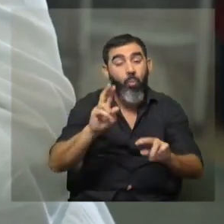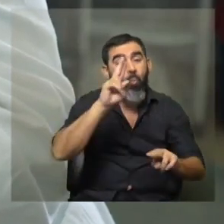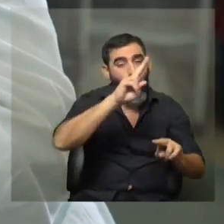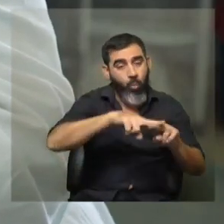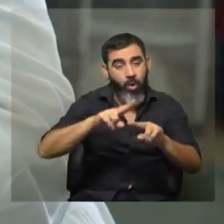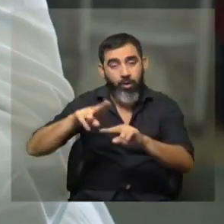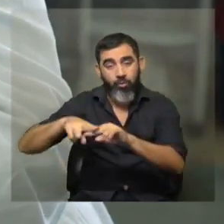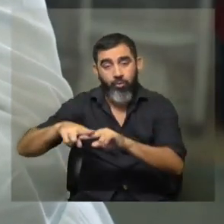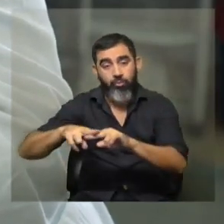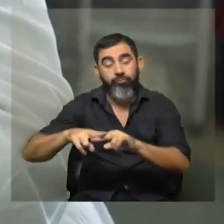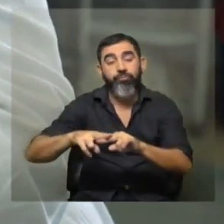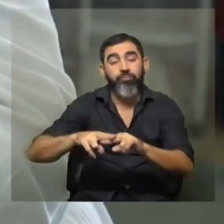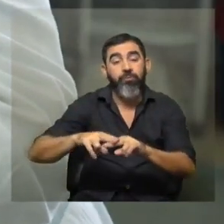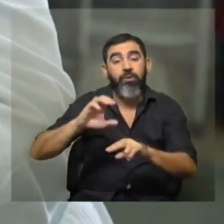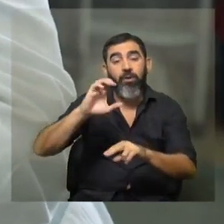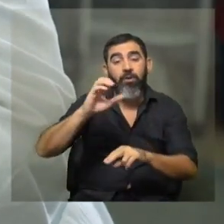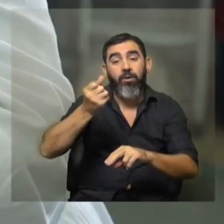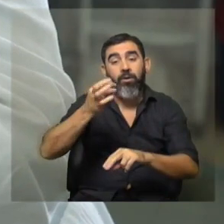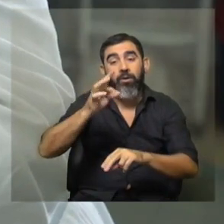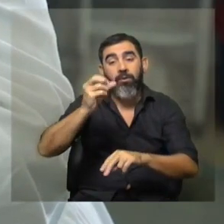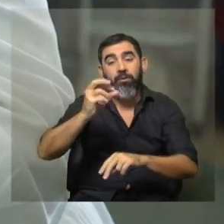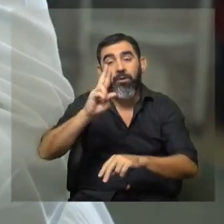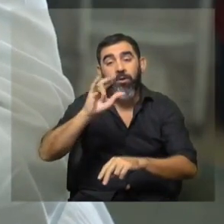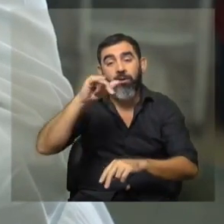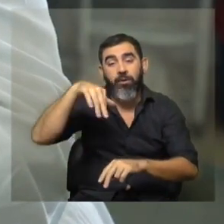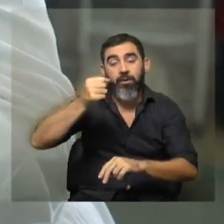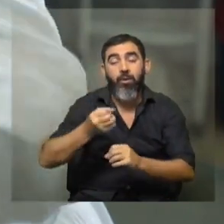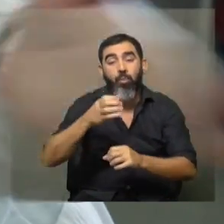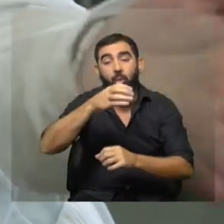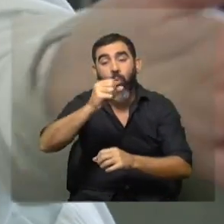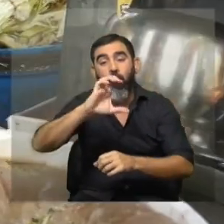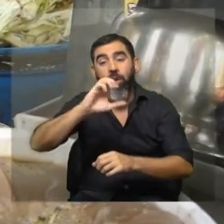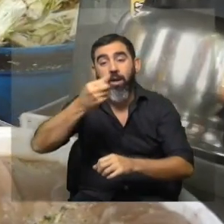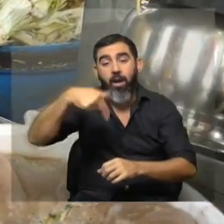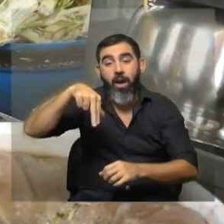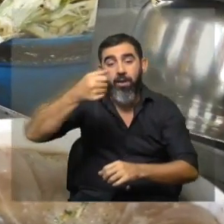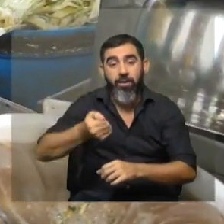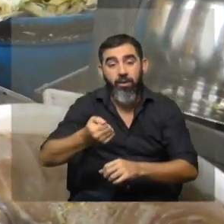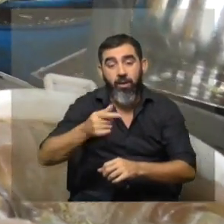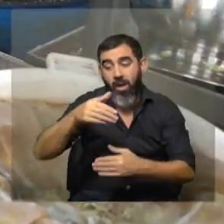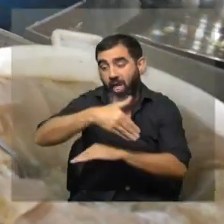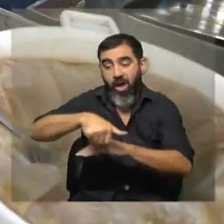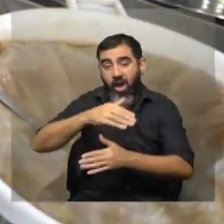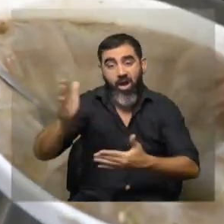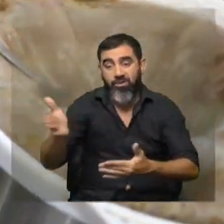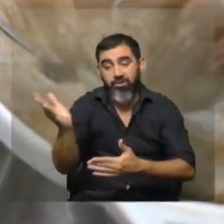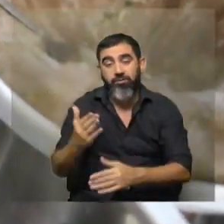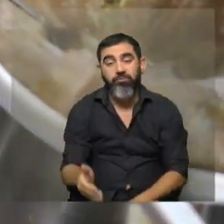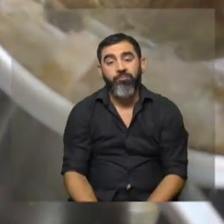muertos en la zona de Santa Catarina por la ingestión de jugo de caña producido en la calle.